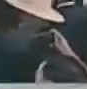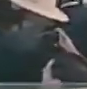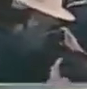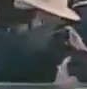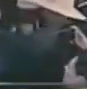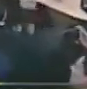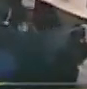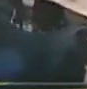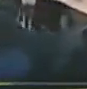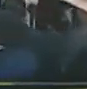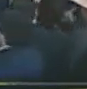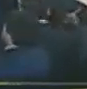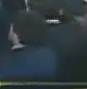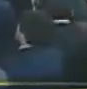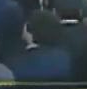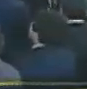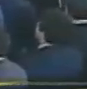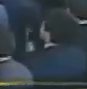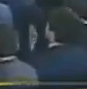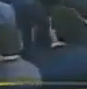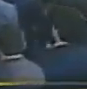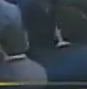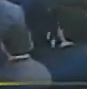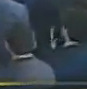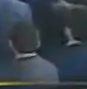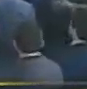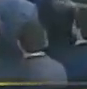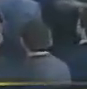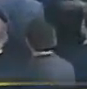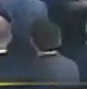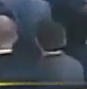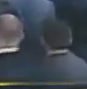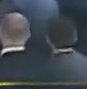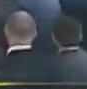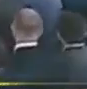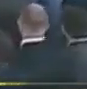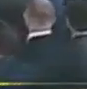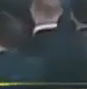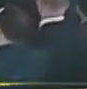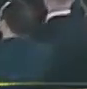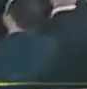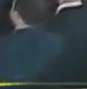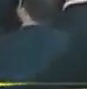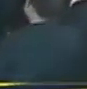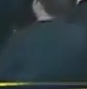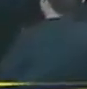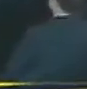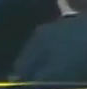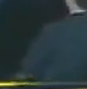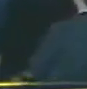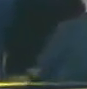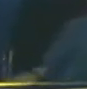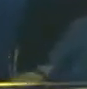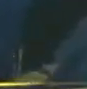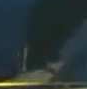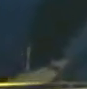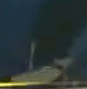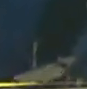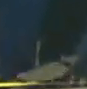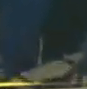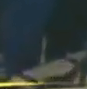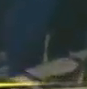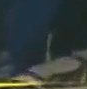empresas públicas y privadas, organizaciones que representan a sectores productivos del país y autoridades ministeriales con el objetivo de